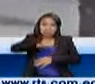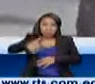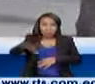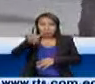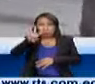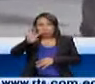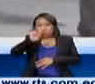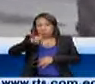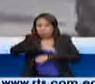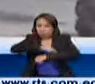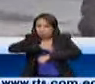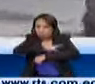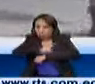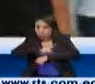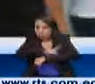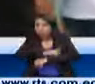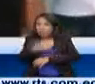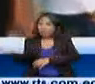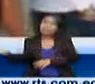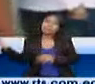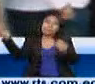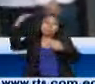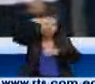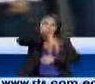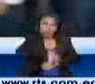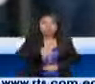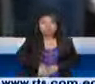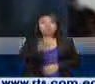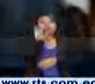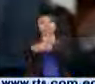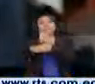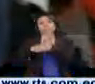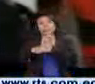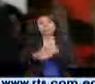48 horas, informó Ítalo Ruiz.